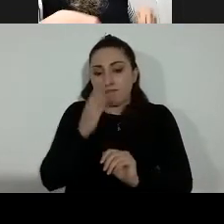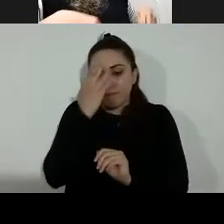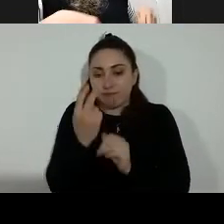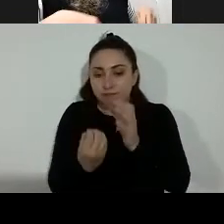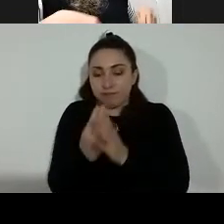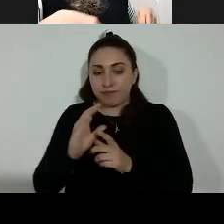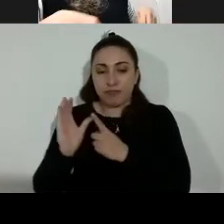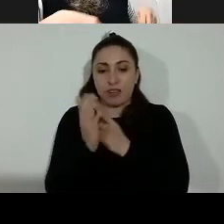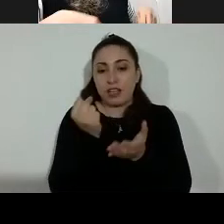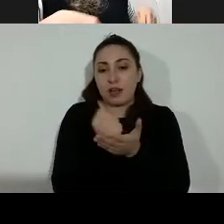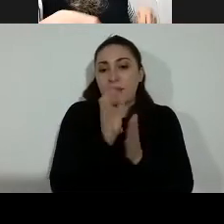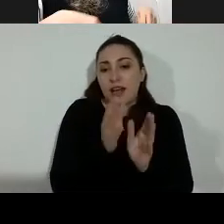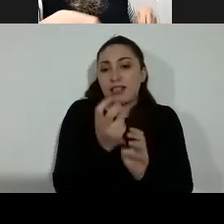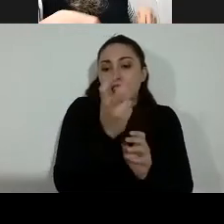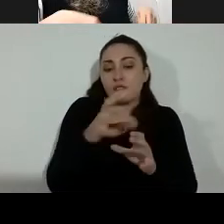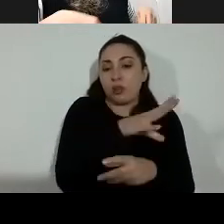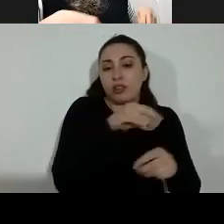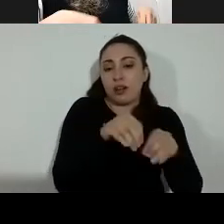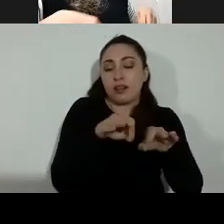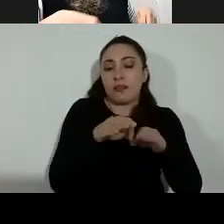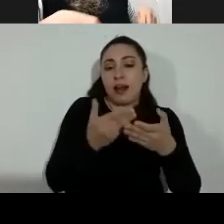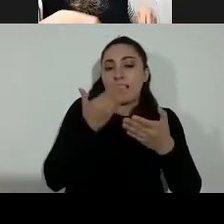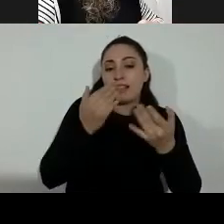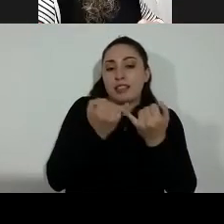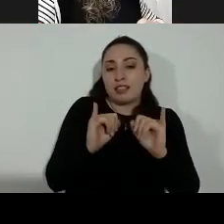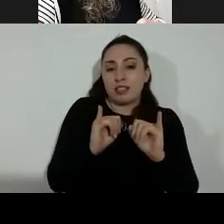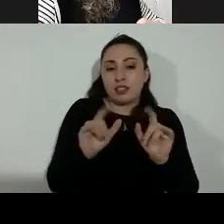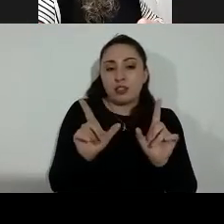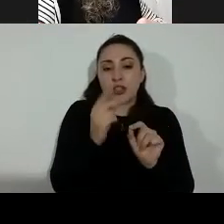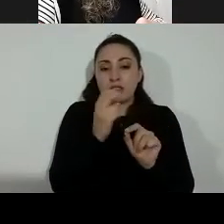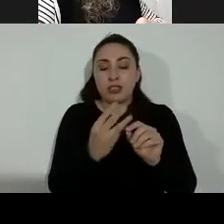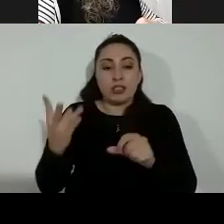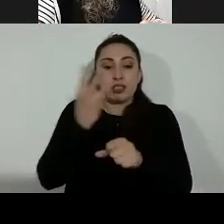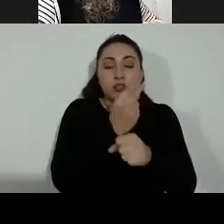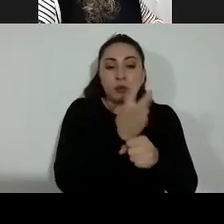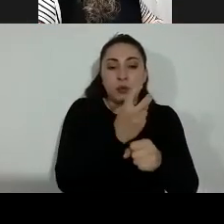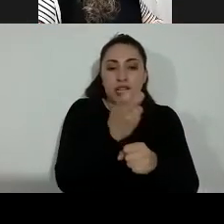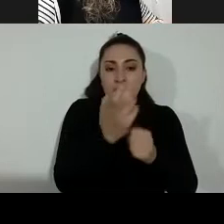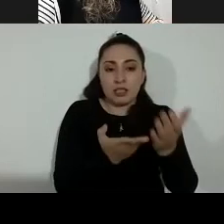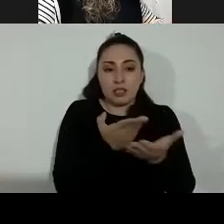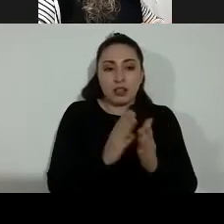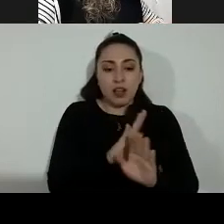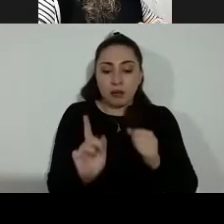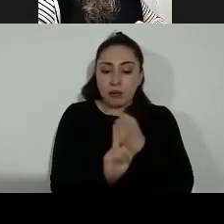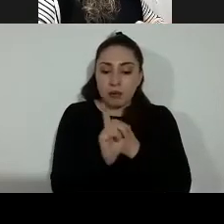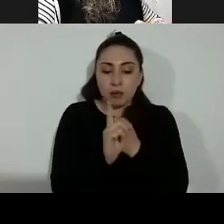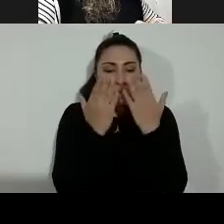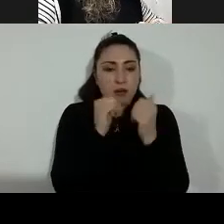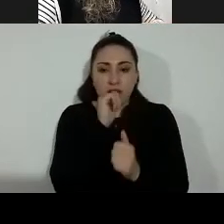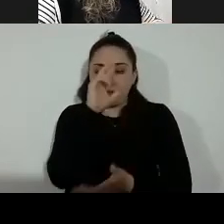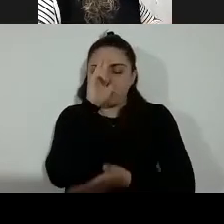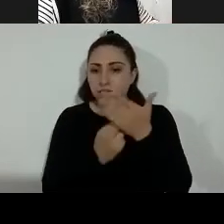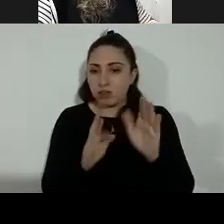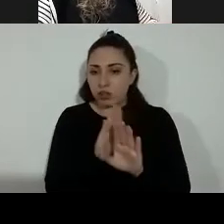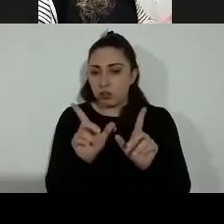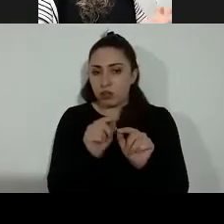está aprobando y esperemos que lo apruebe, pero es complemento de lo mismo, no caemos en ninguna falta, es lo que le